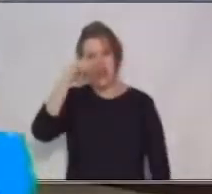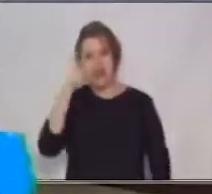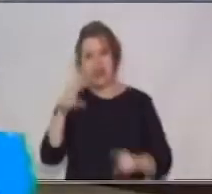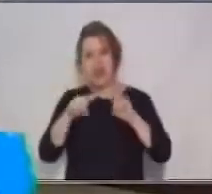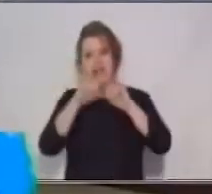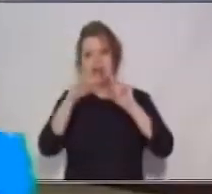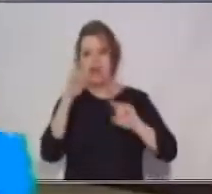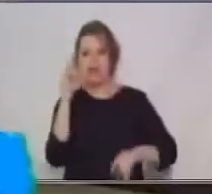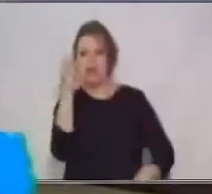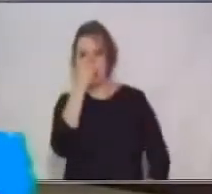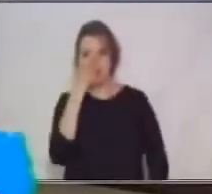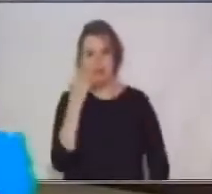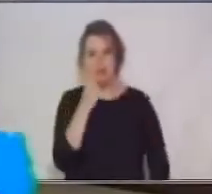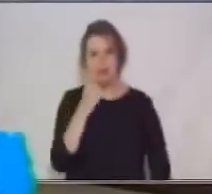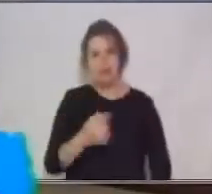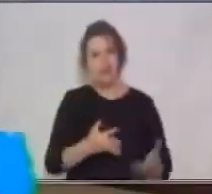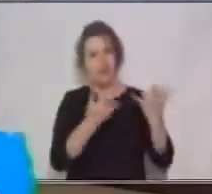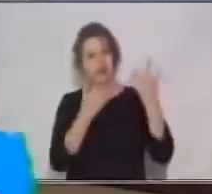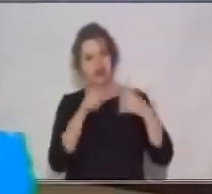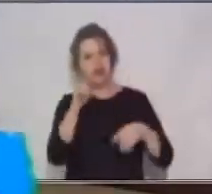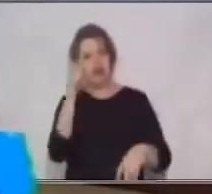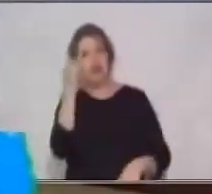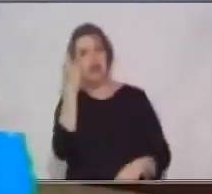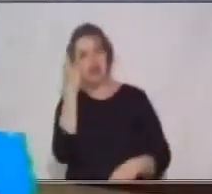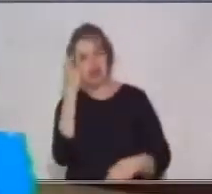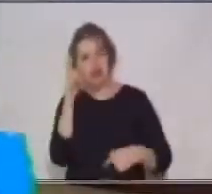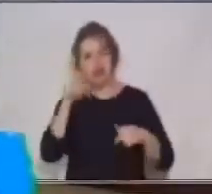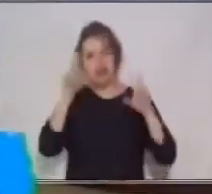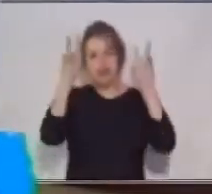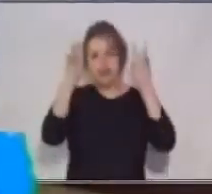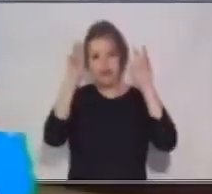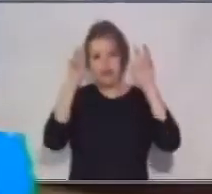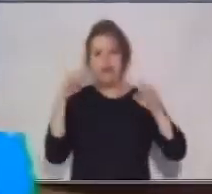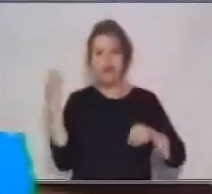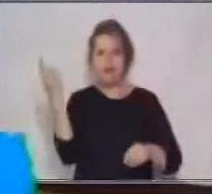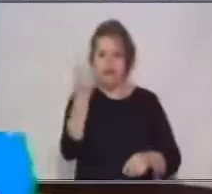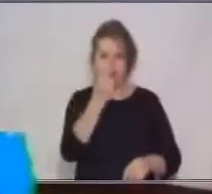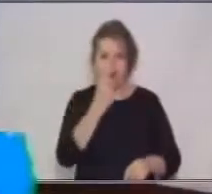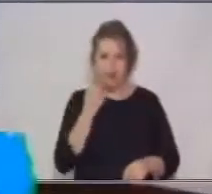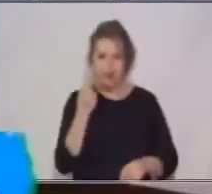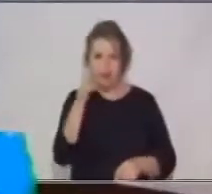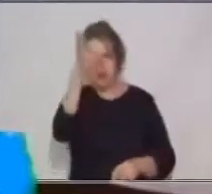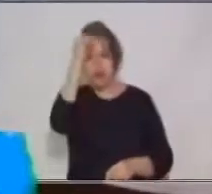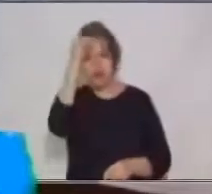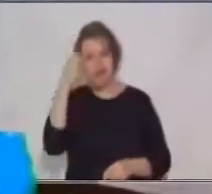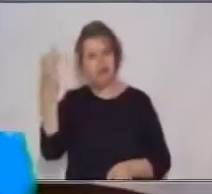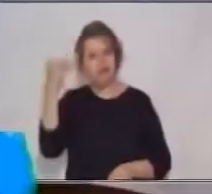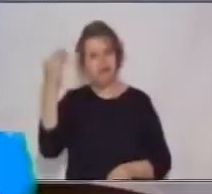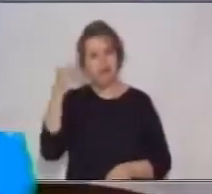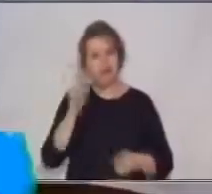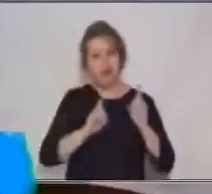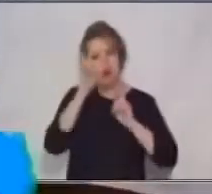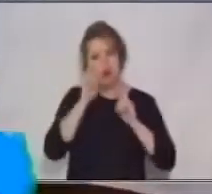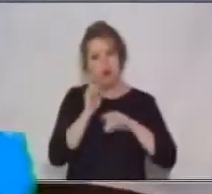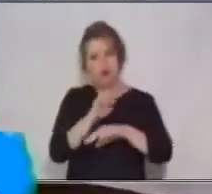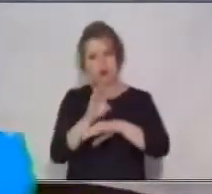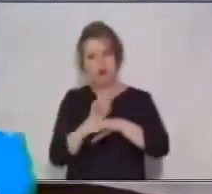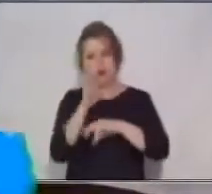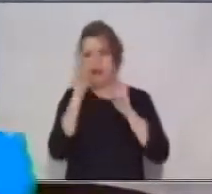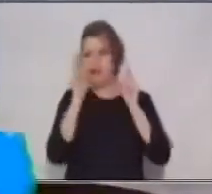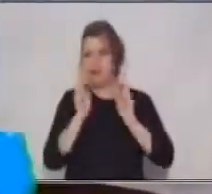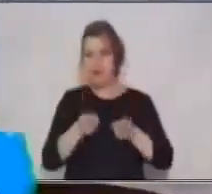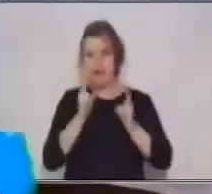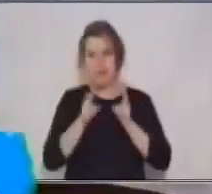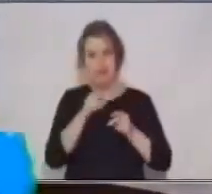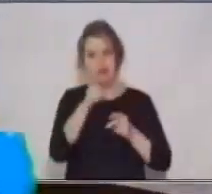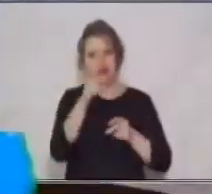de verdad que les haya gustado mucho este tema y los demás que hemos visto de la clasificación semántica. ¿Y cuál es mi consejo? Siempre mi consejo será